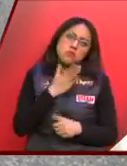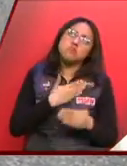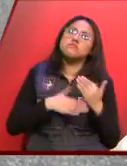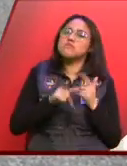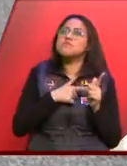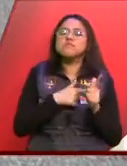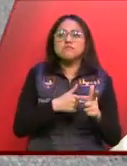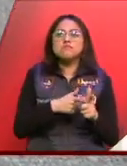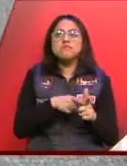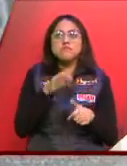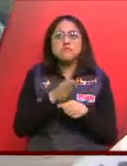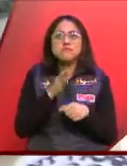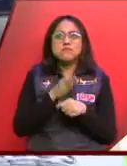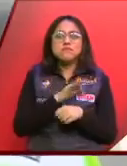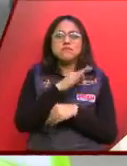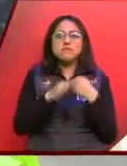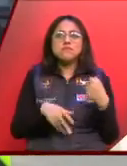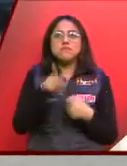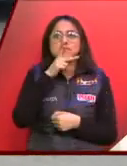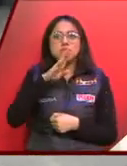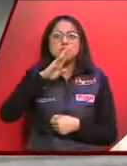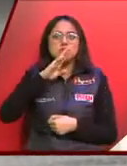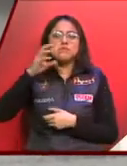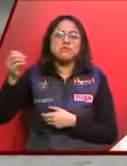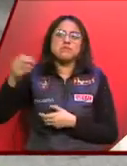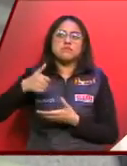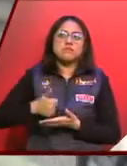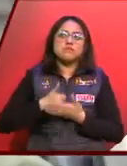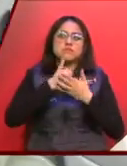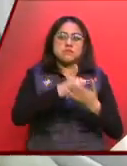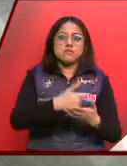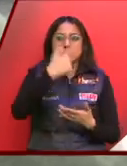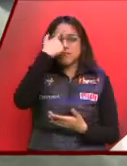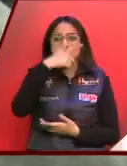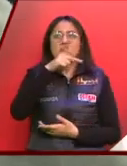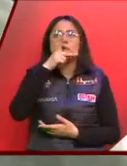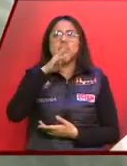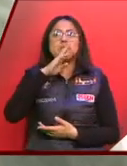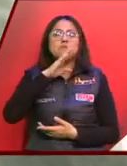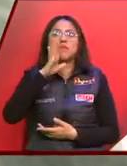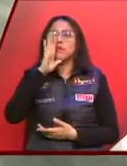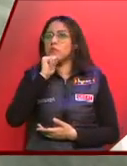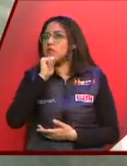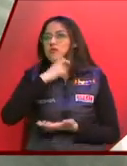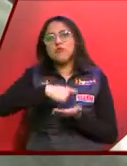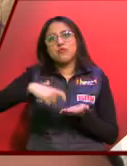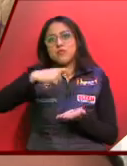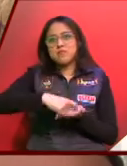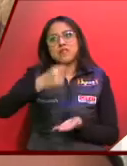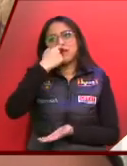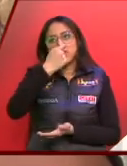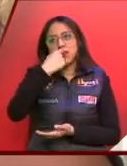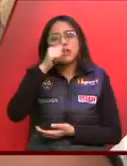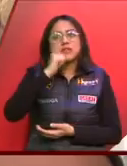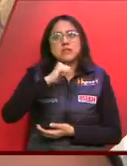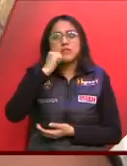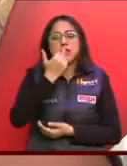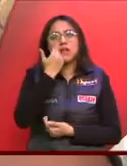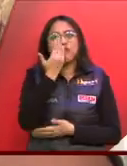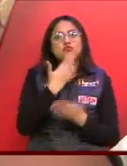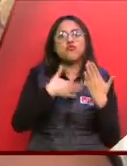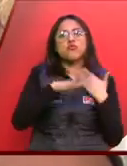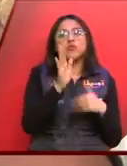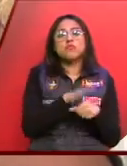intemperie, con lo que obtiene debe ayudar a su padre, que es muy anciano. Y por esta razón, no puede costear sus medicamentos. Siempre salí adelante